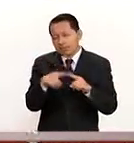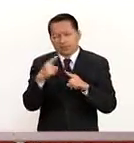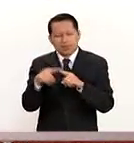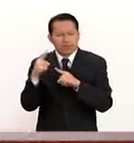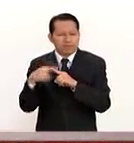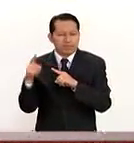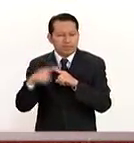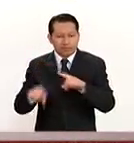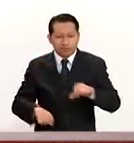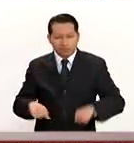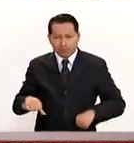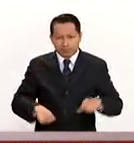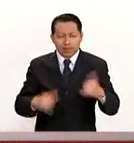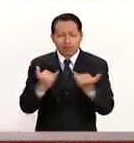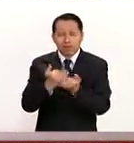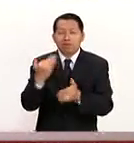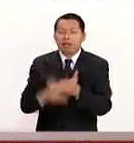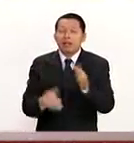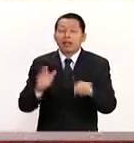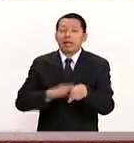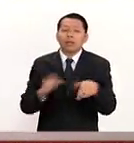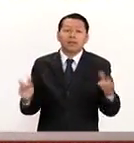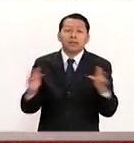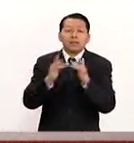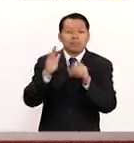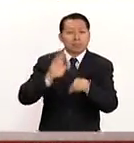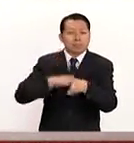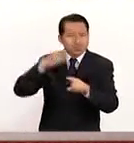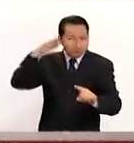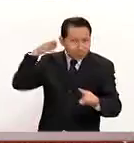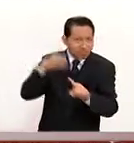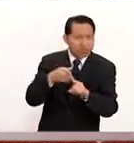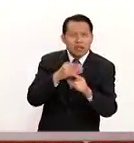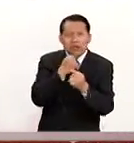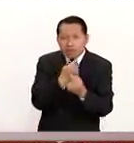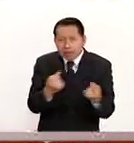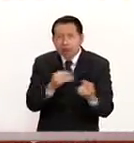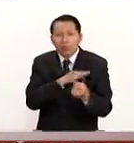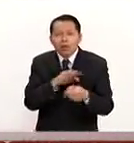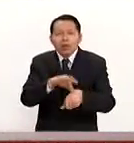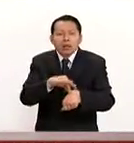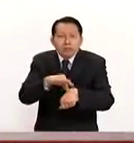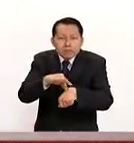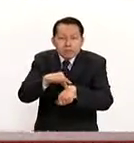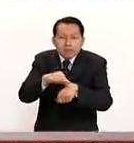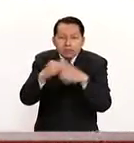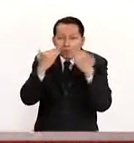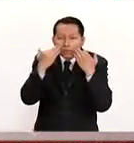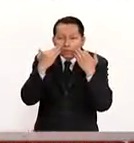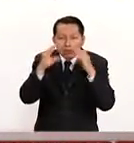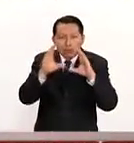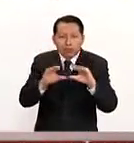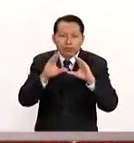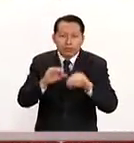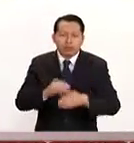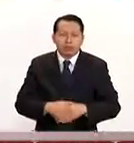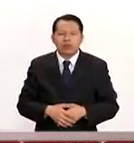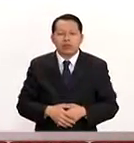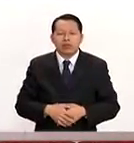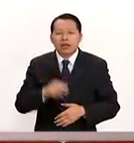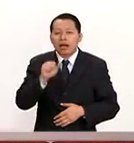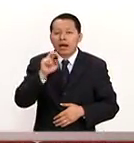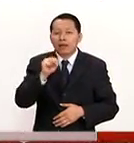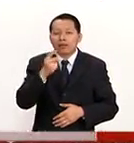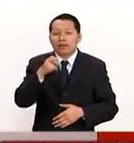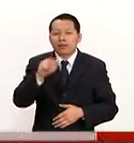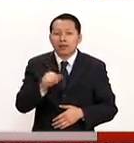falta de alguna manera vincularlo de una manera muchísimo Claro. más concreta, que los niños lo puedan vivir en el dentro de su formación académica. Andrea, ponos